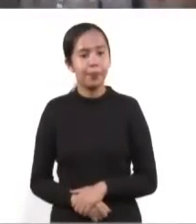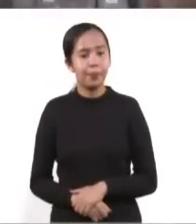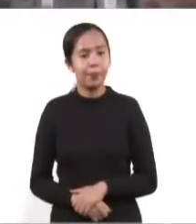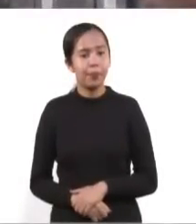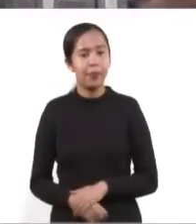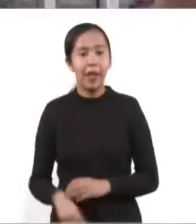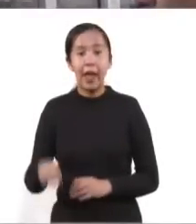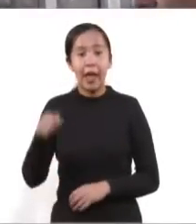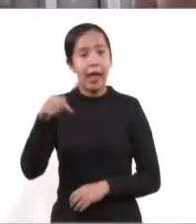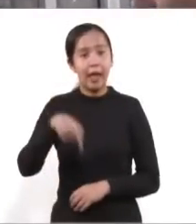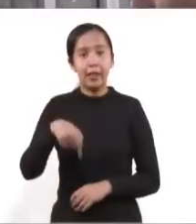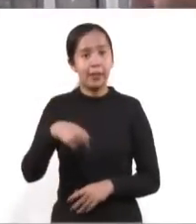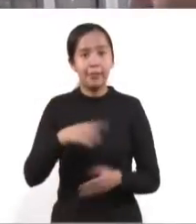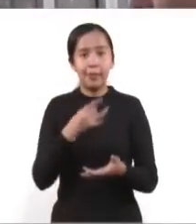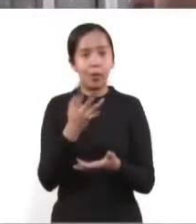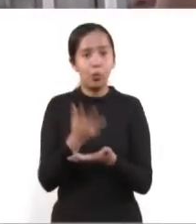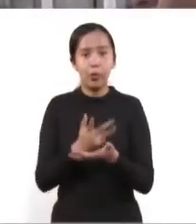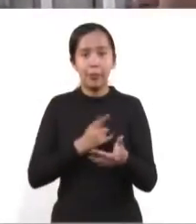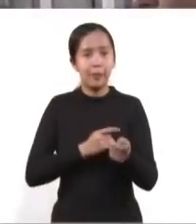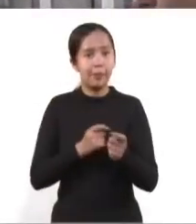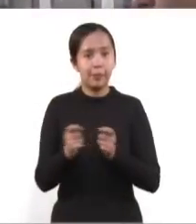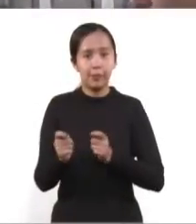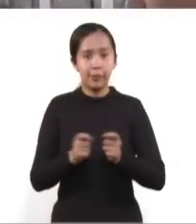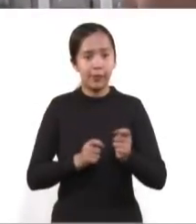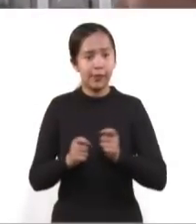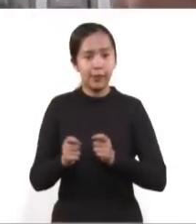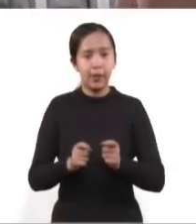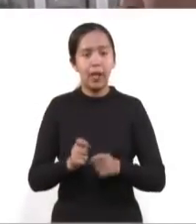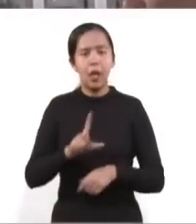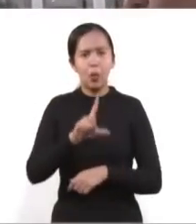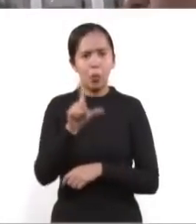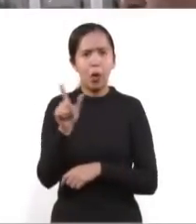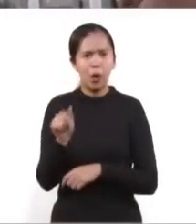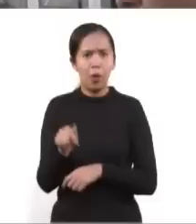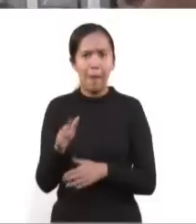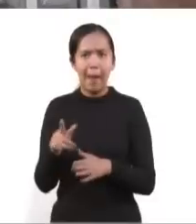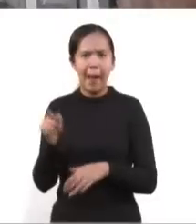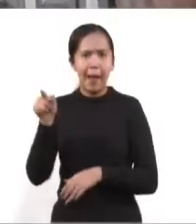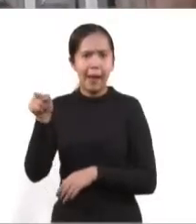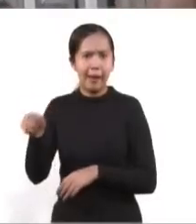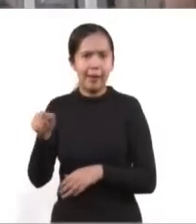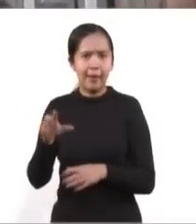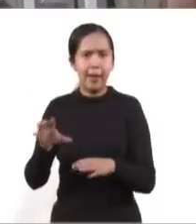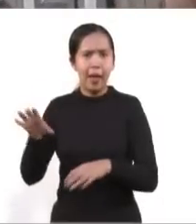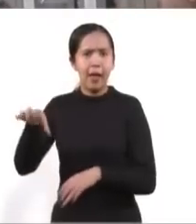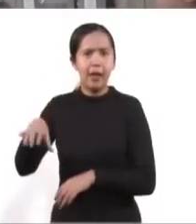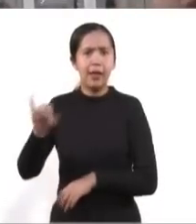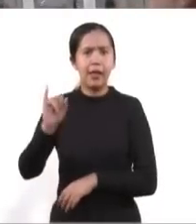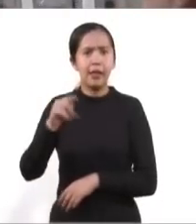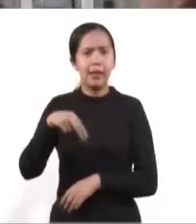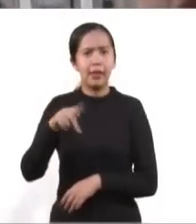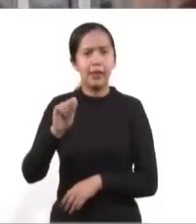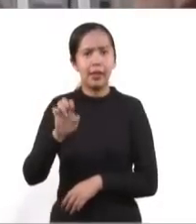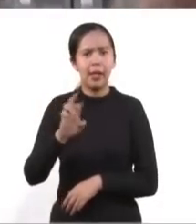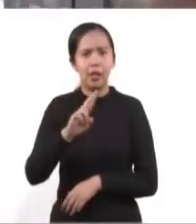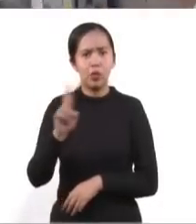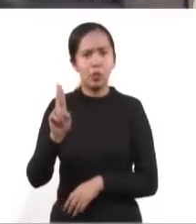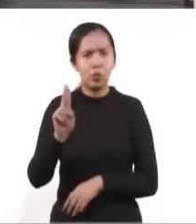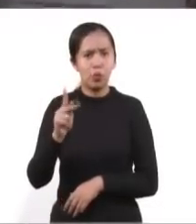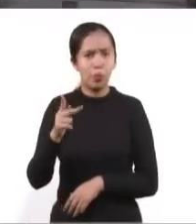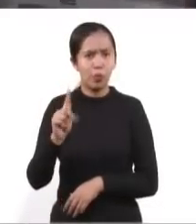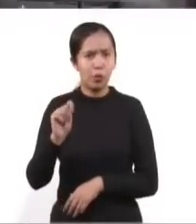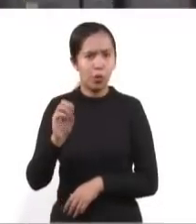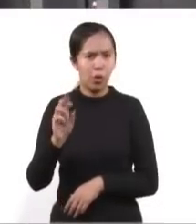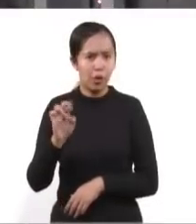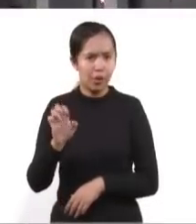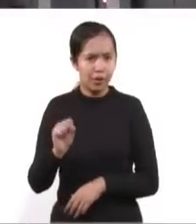Aquí es puro control. Este es puro control. Ahorita vamos a ir al piso de interruptores. Esto es el piso de tableros